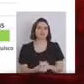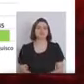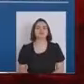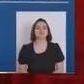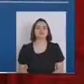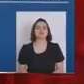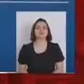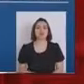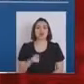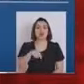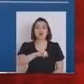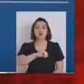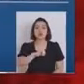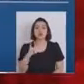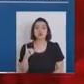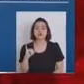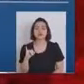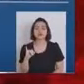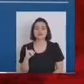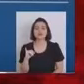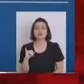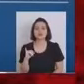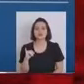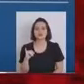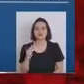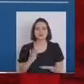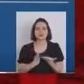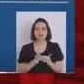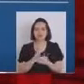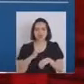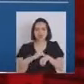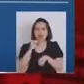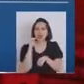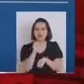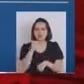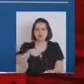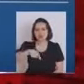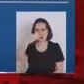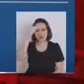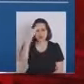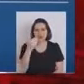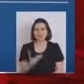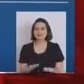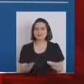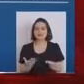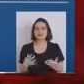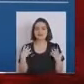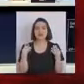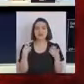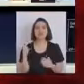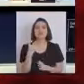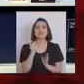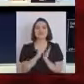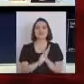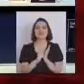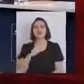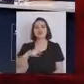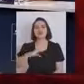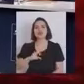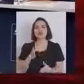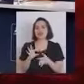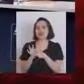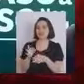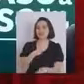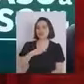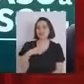a ningún paciente le falte, por ejemplo, un respirador mecánico. Una consulta, ¿cómo están de